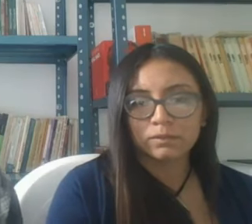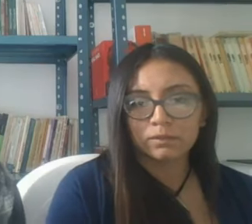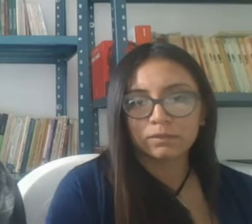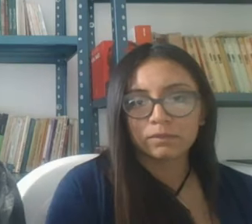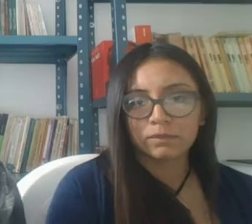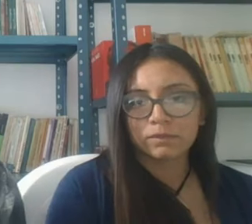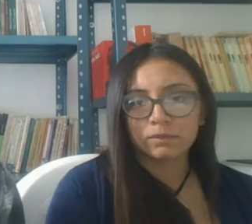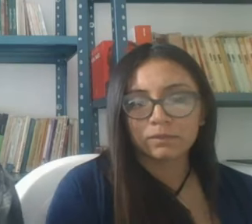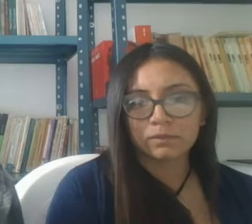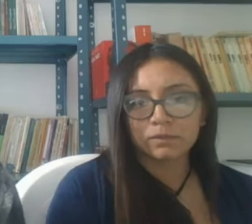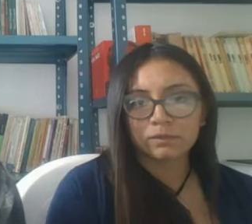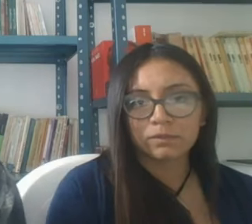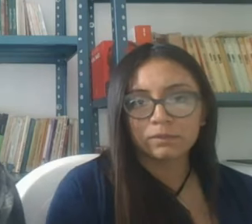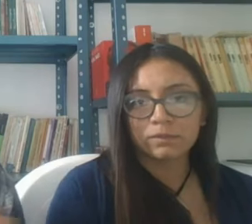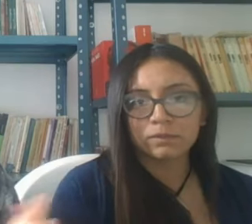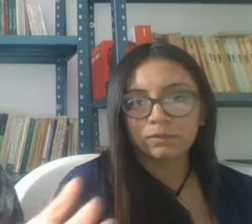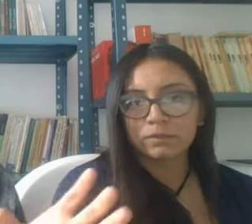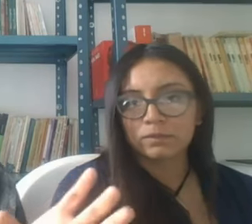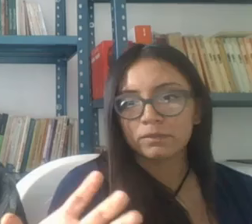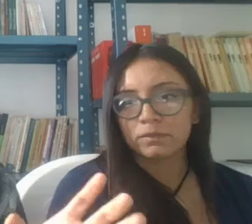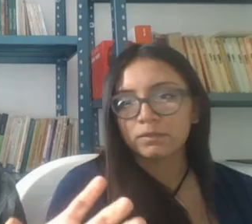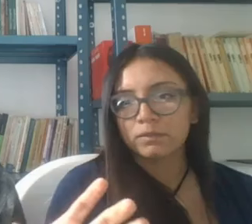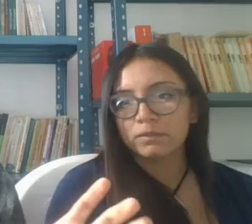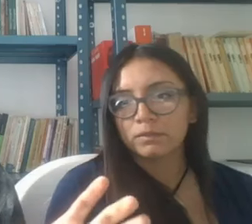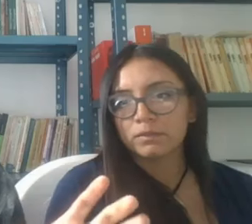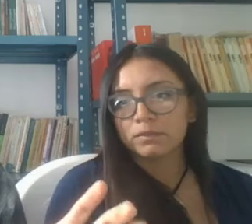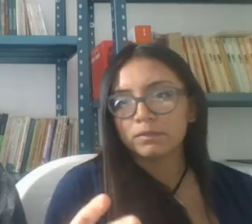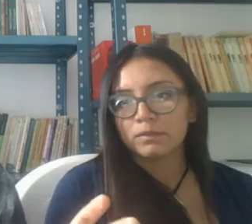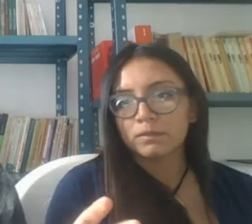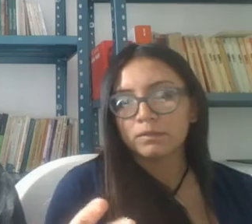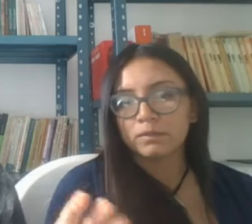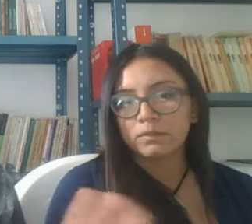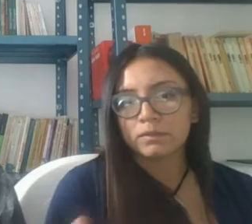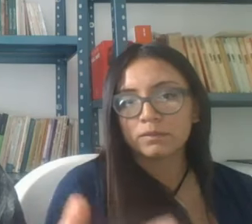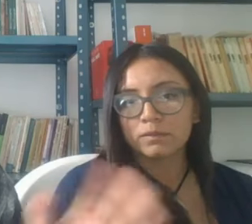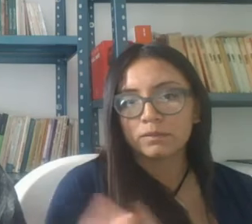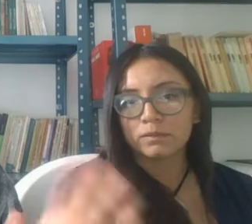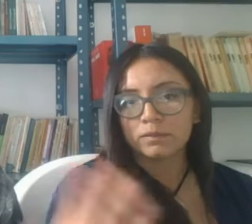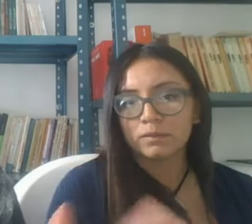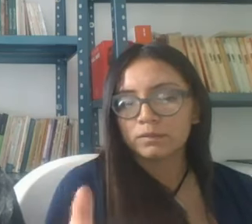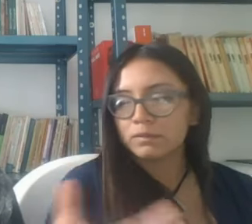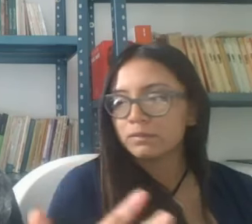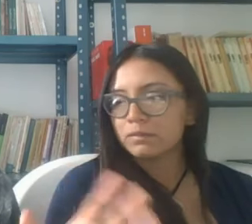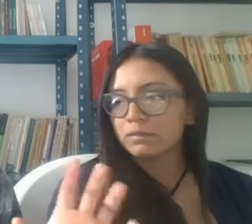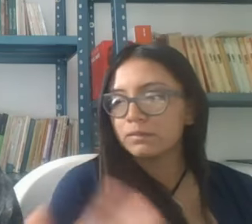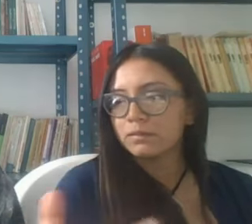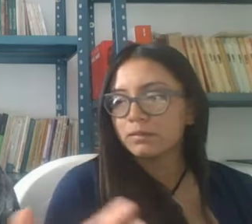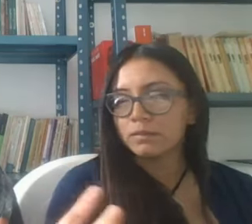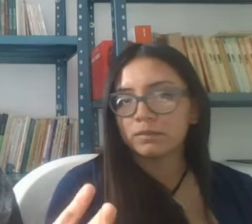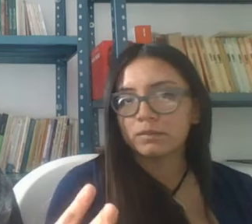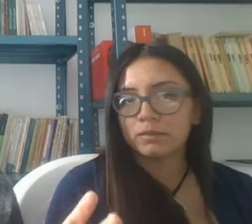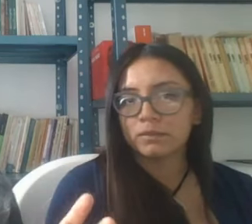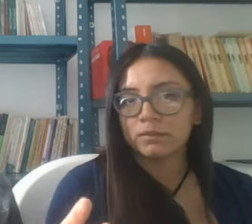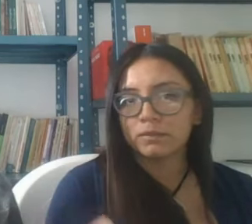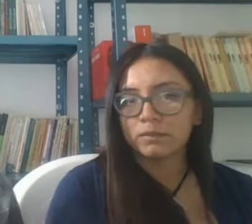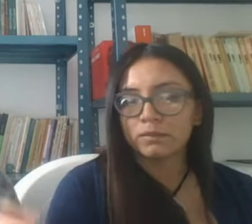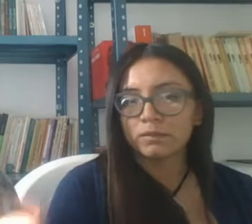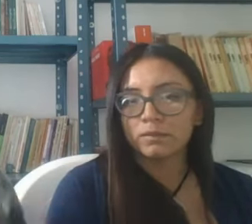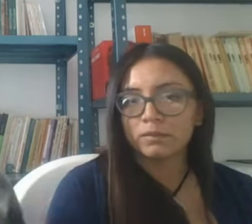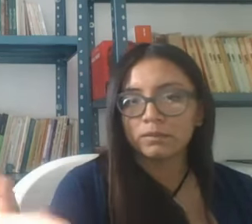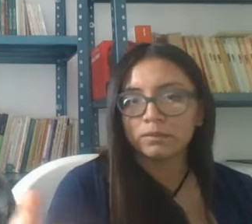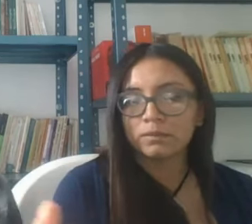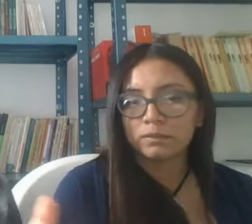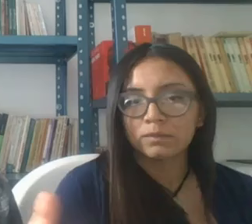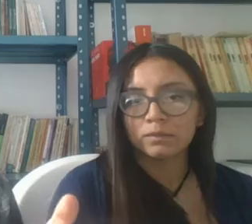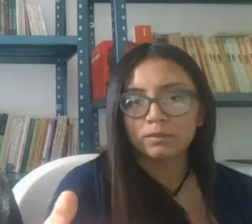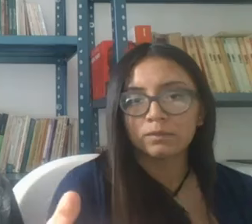Pero ¿qué hay de los demás trabajadores, ¿no? Entonces, la ley minera, principalmente, por ejemplo, los artículos 6, 10, 13, 15, 19 y 21, pues contempla